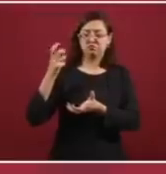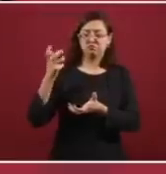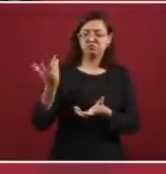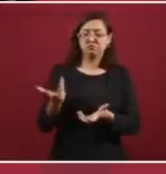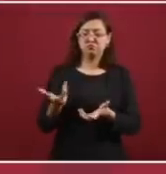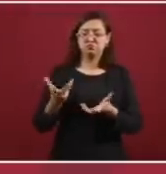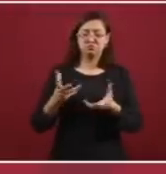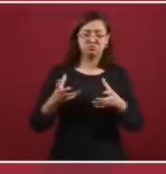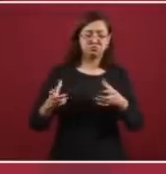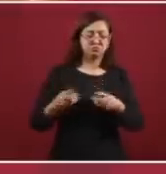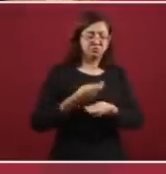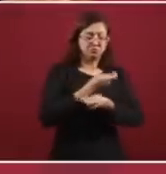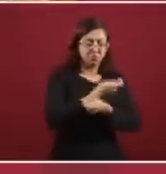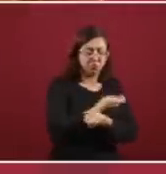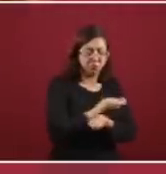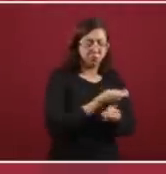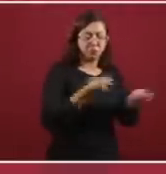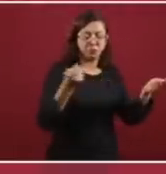tener a todos